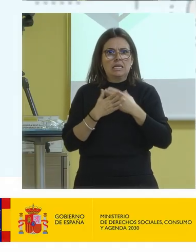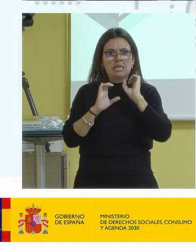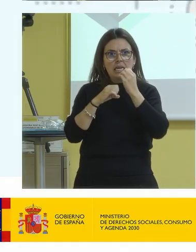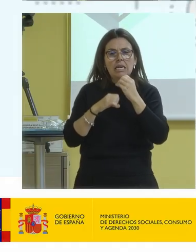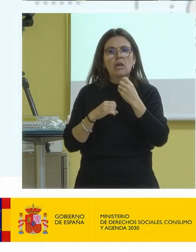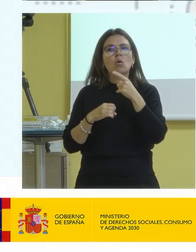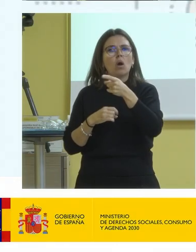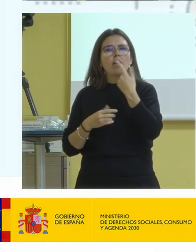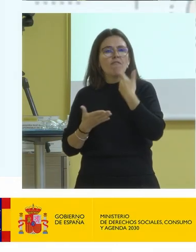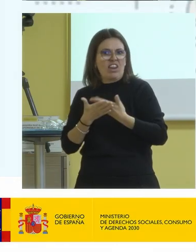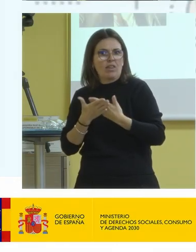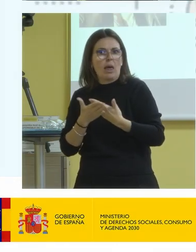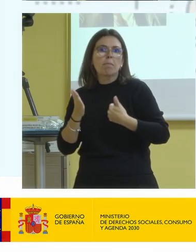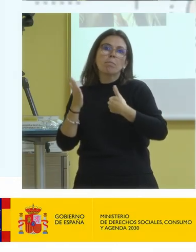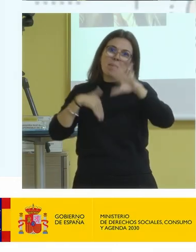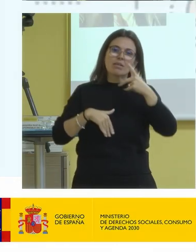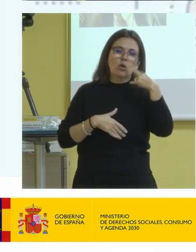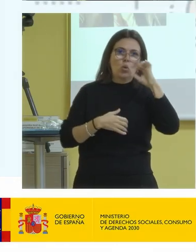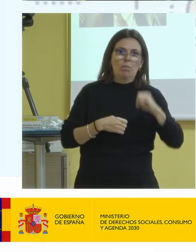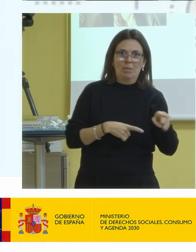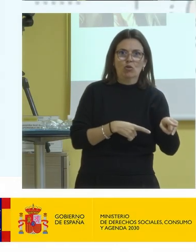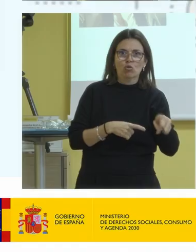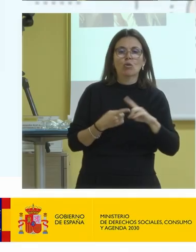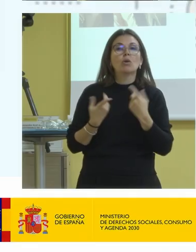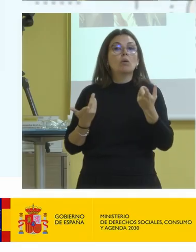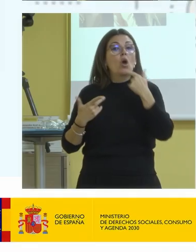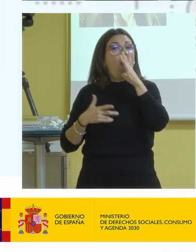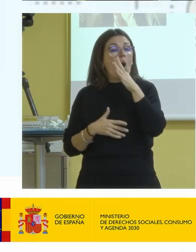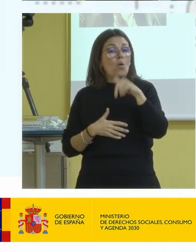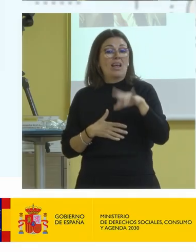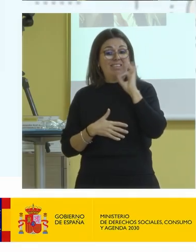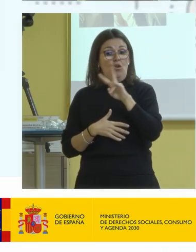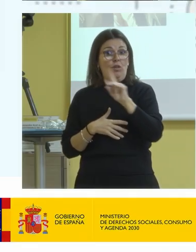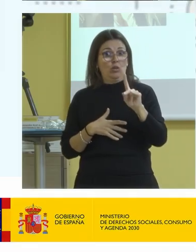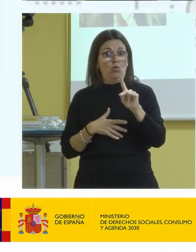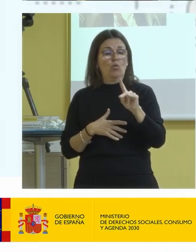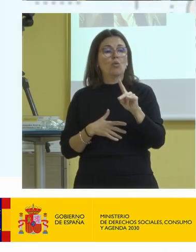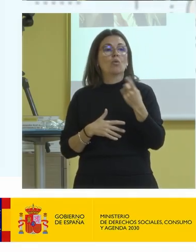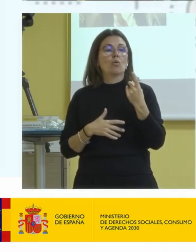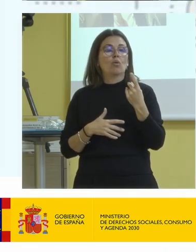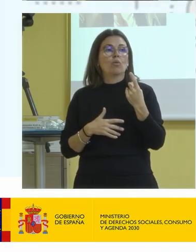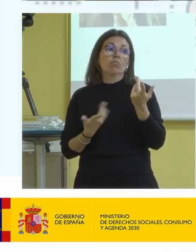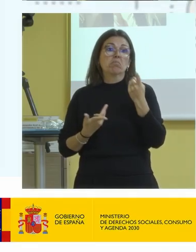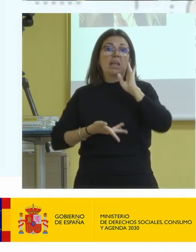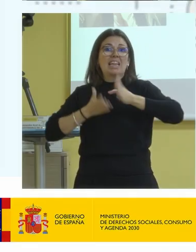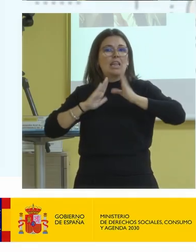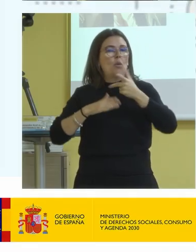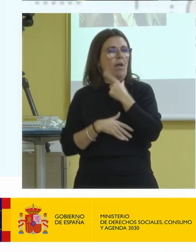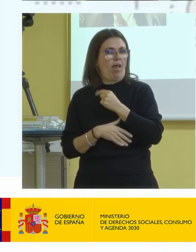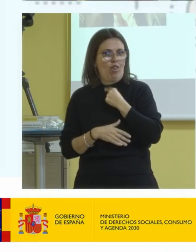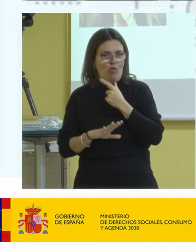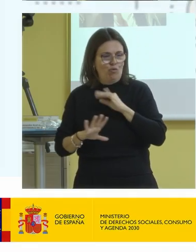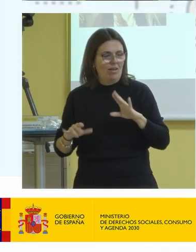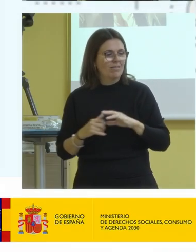opinión de un experto. Y como os decía, con todo eso, esto pasa hoy en el siglo XXI, ¿vale? Que hay una terapia súper